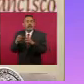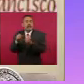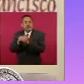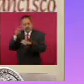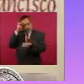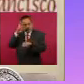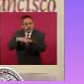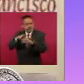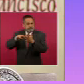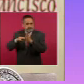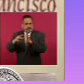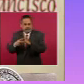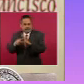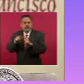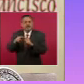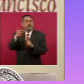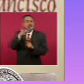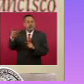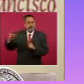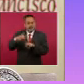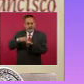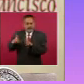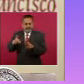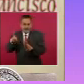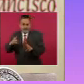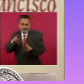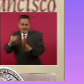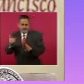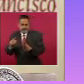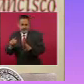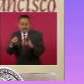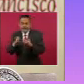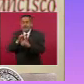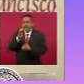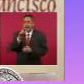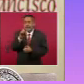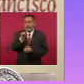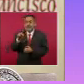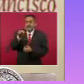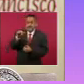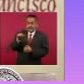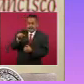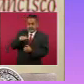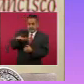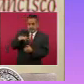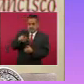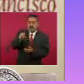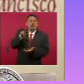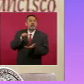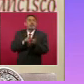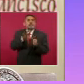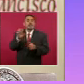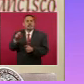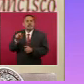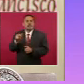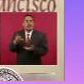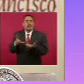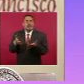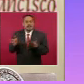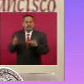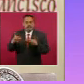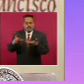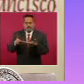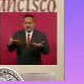General de Ingenieros, se encuentra el Hotel Tren Maya en Etzná. La zona arqueológica de Etzná tiene un área de 2.500 hectáreas y se